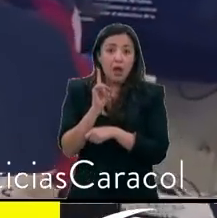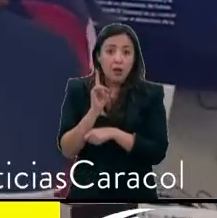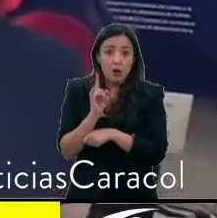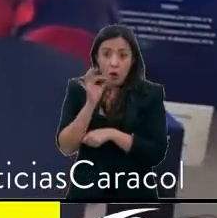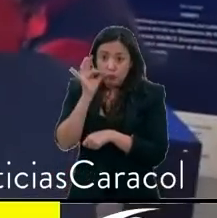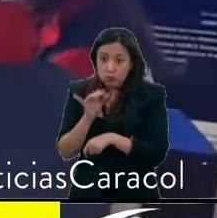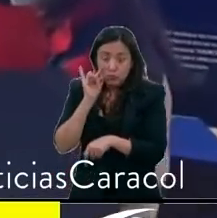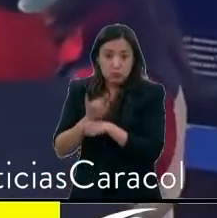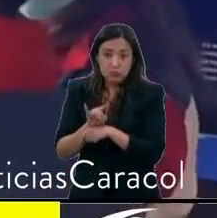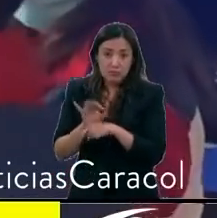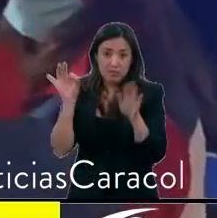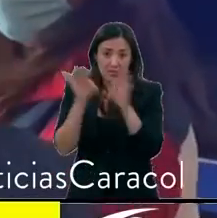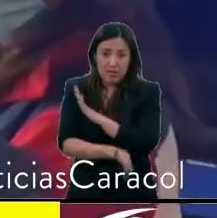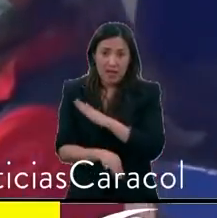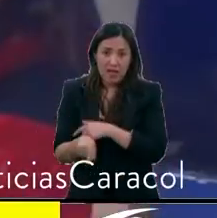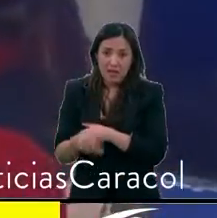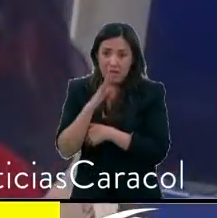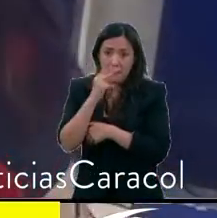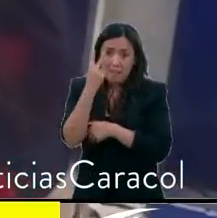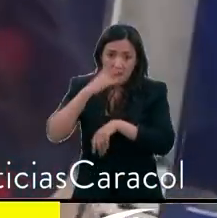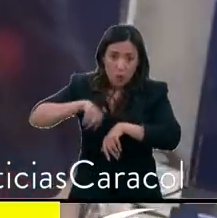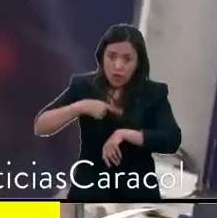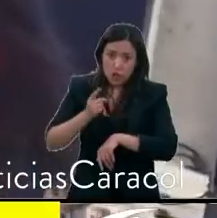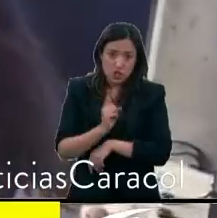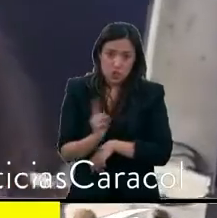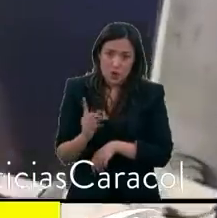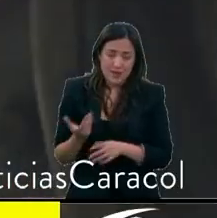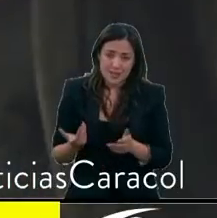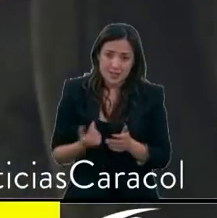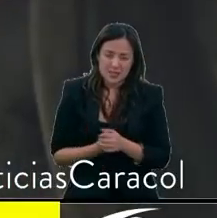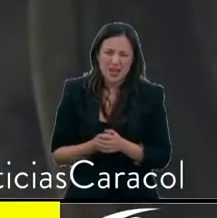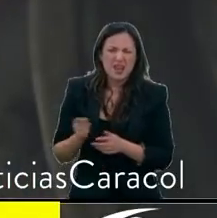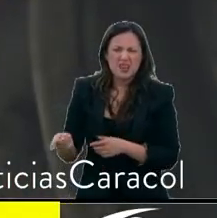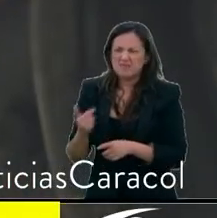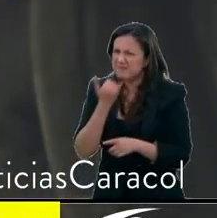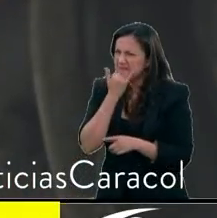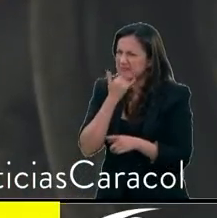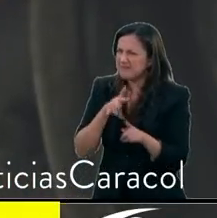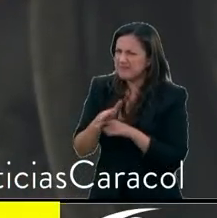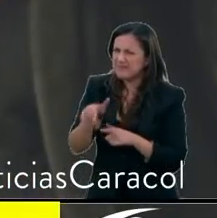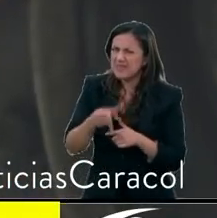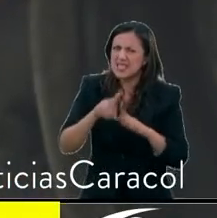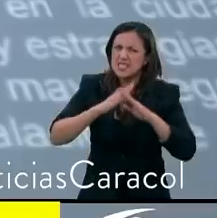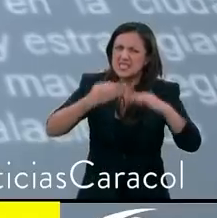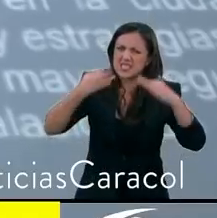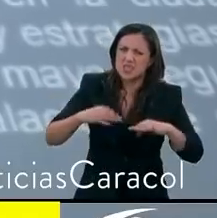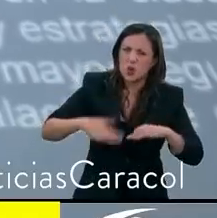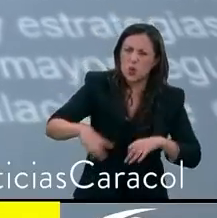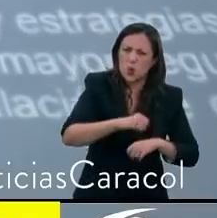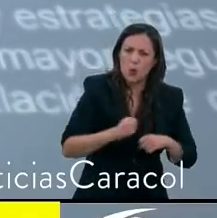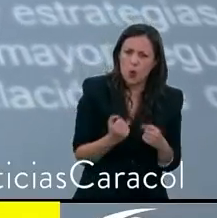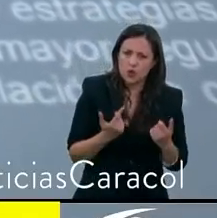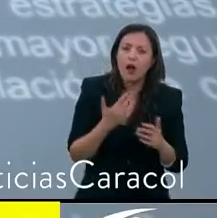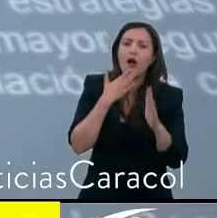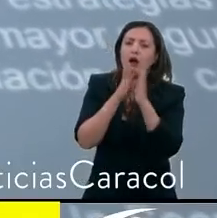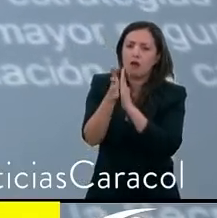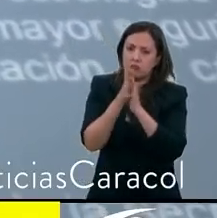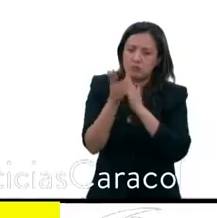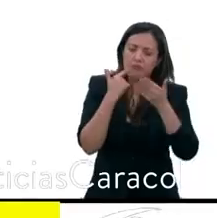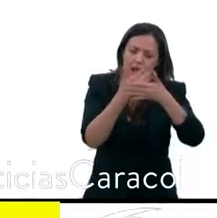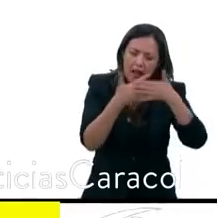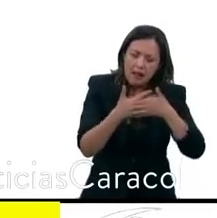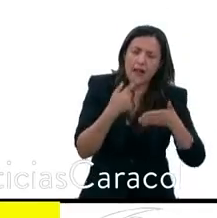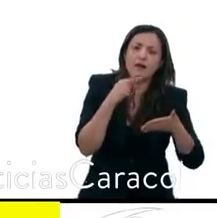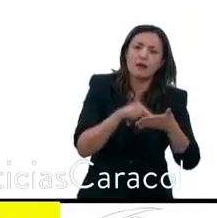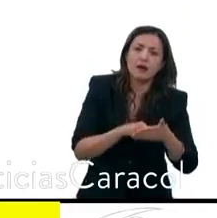monitoreadas las 24 horas pero qué implicaciones tiene esto para la seguridad de los bogotanos en el informe también se evidenció que los